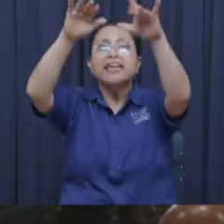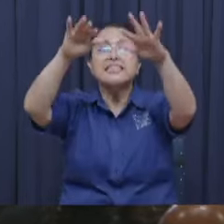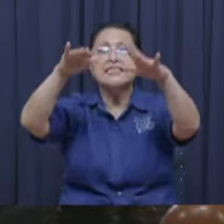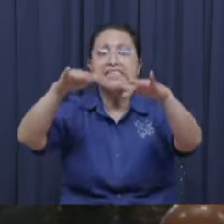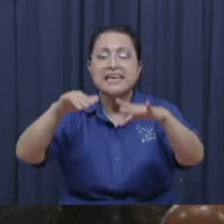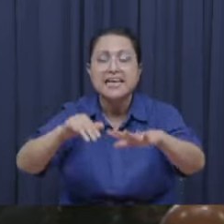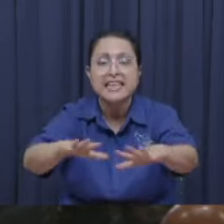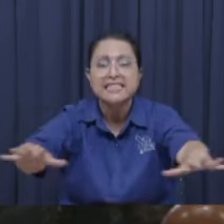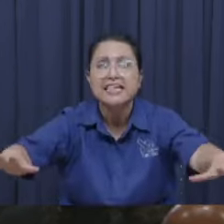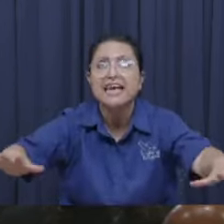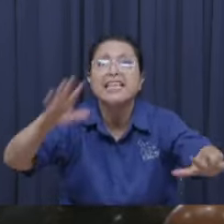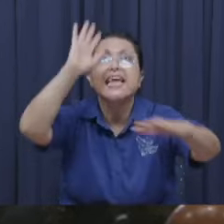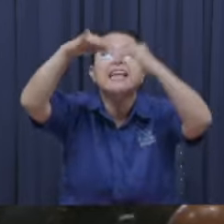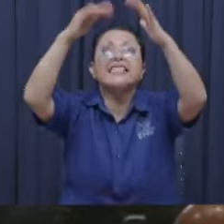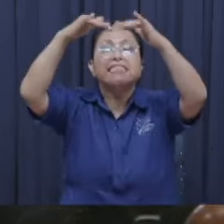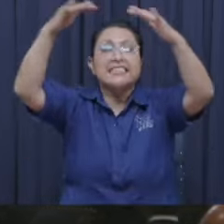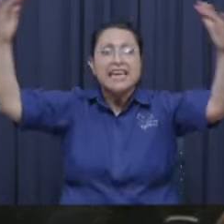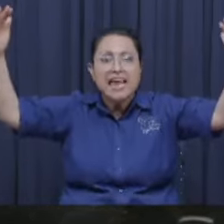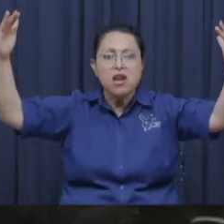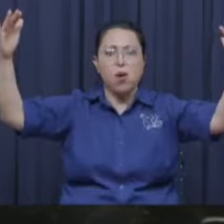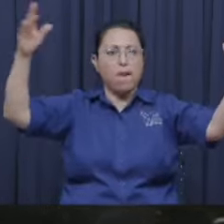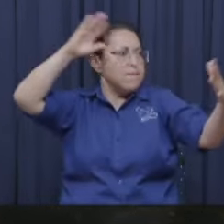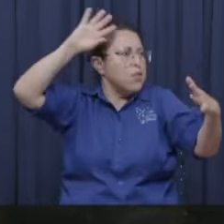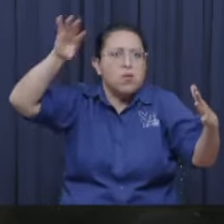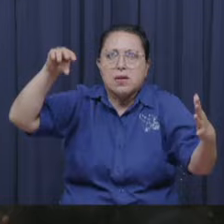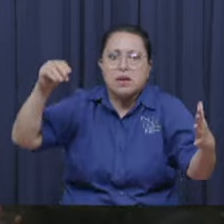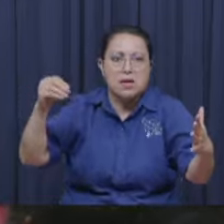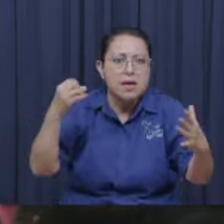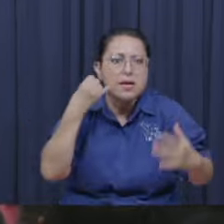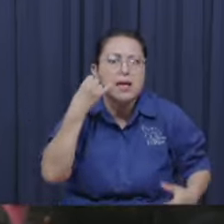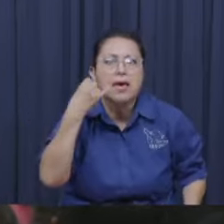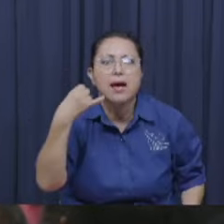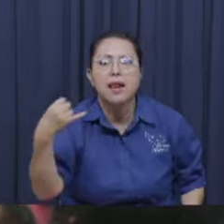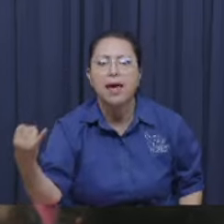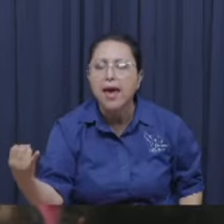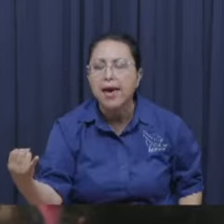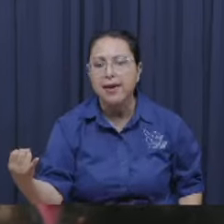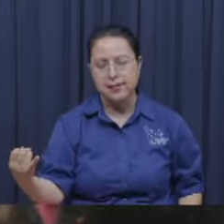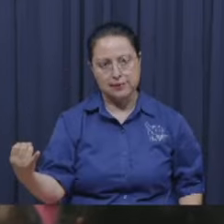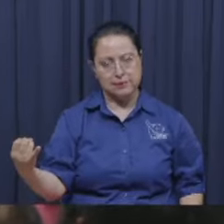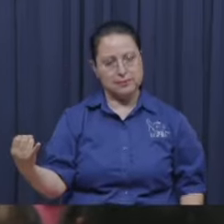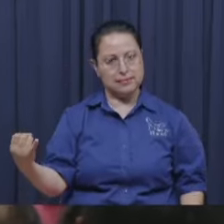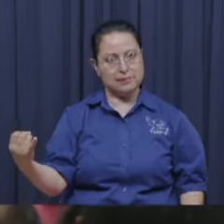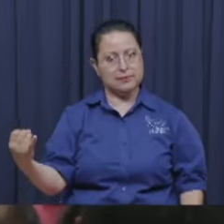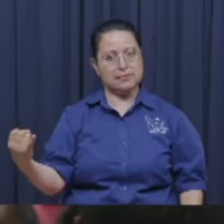pusieron? ¿Por qué lo tradujeron así los gringos? Mejor me quedo